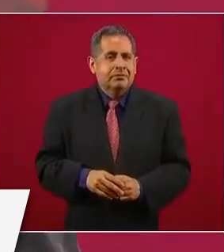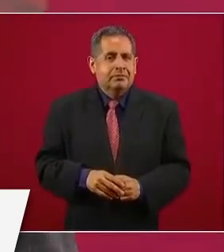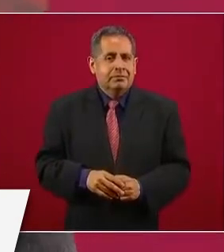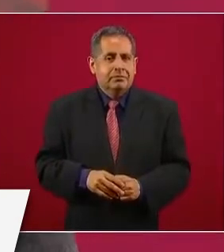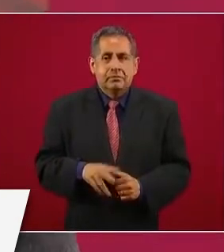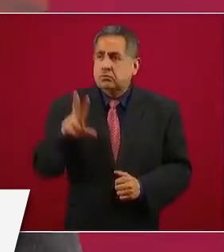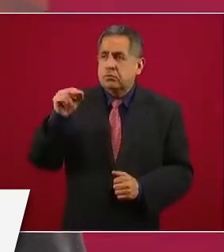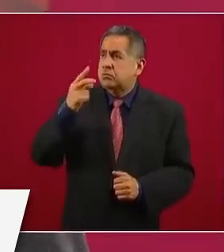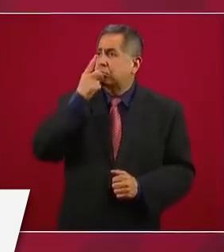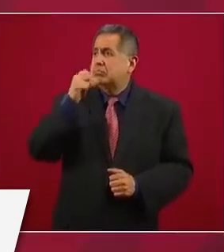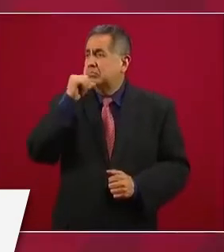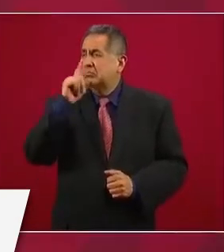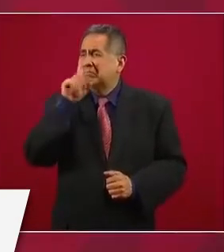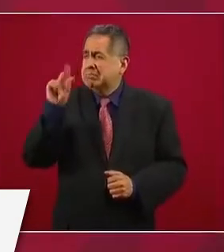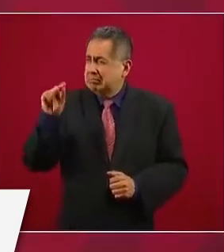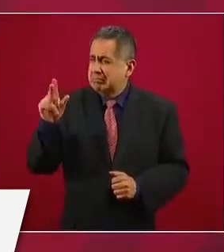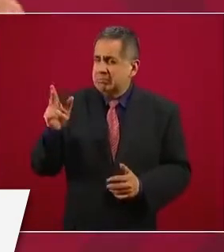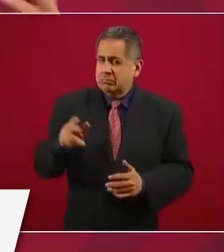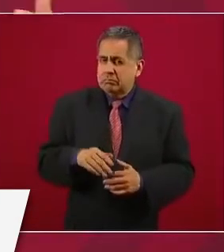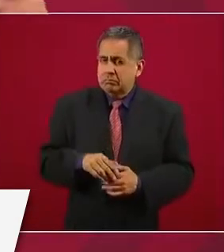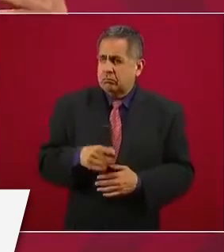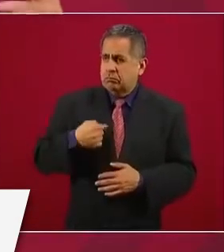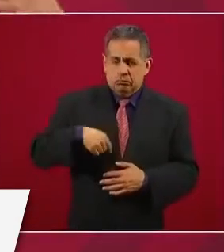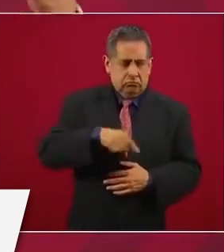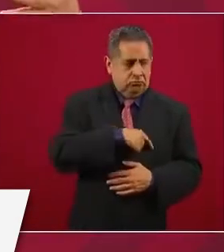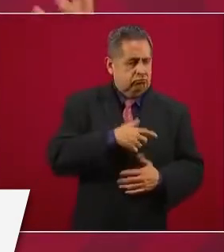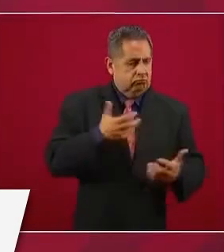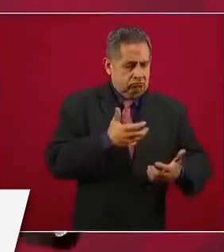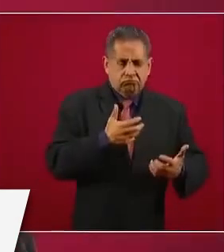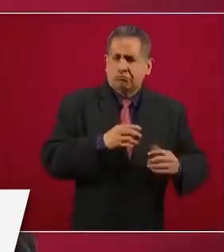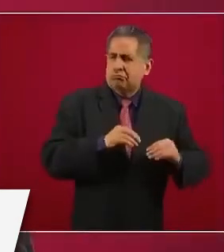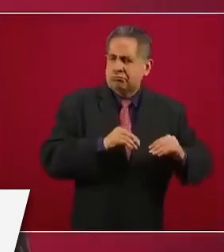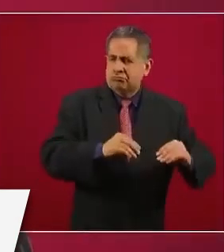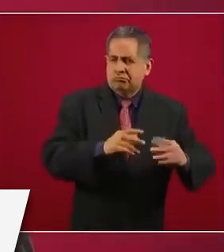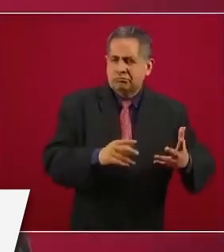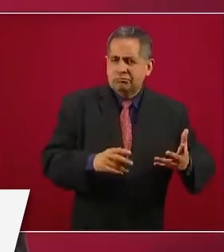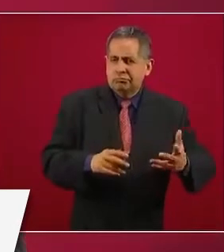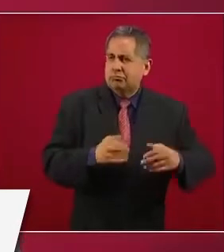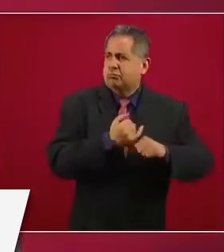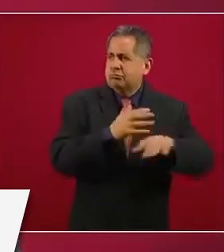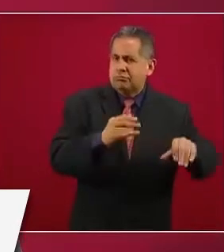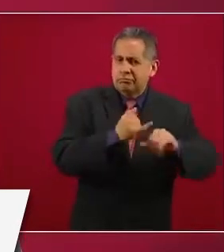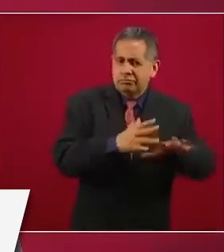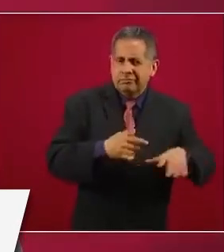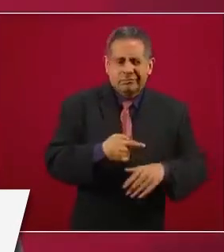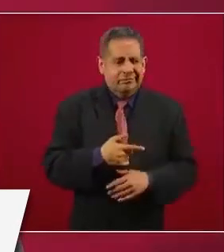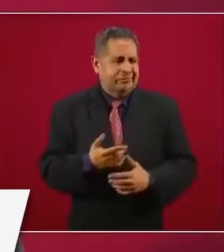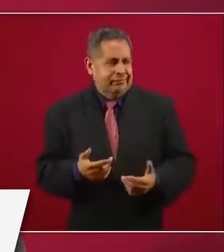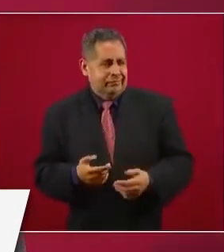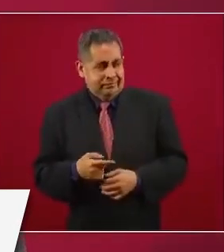No diga nada. Nosotros somos los que vamos a informar.